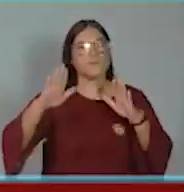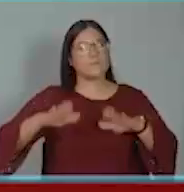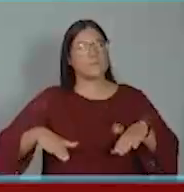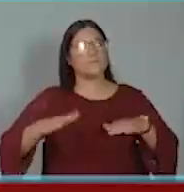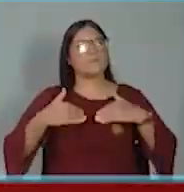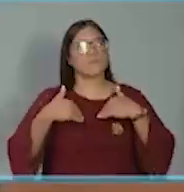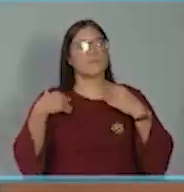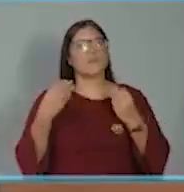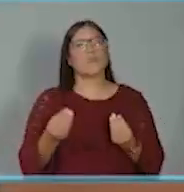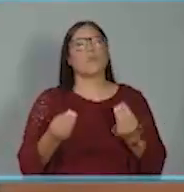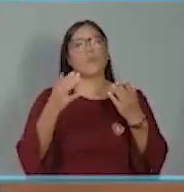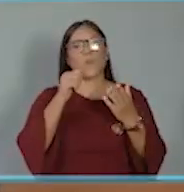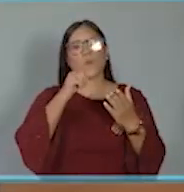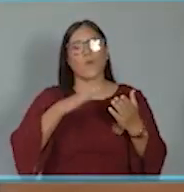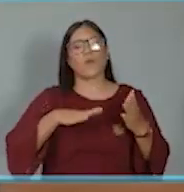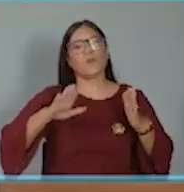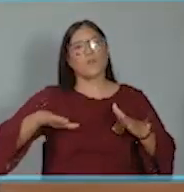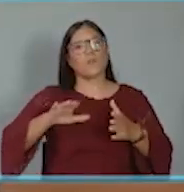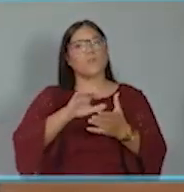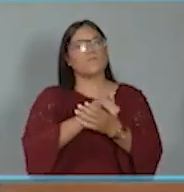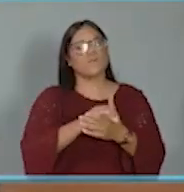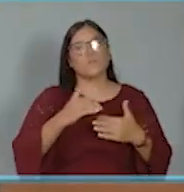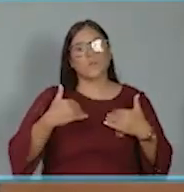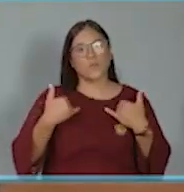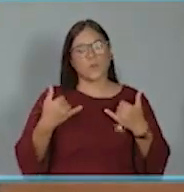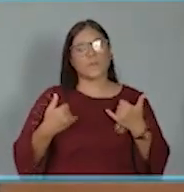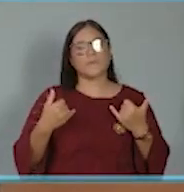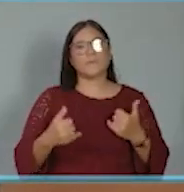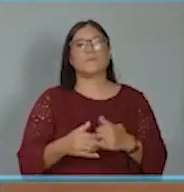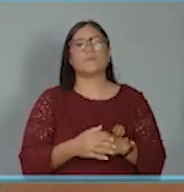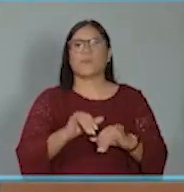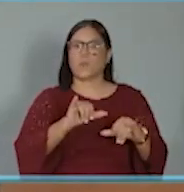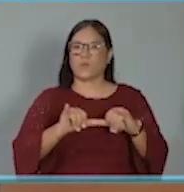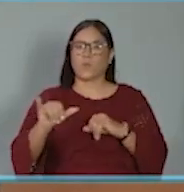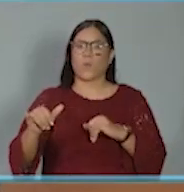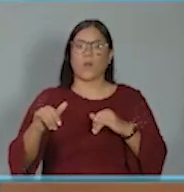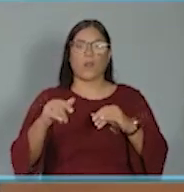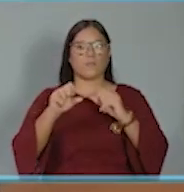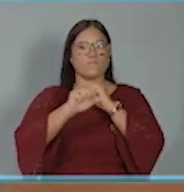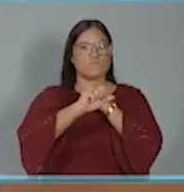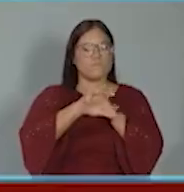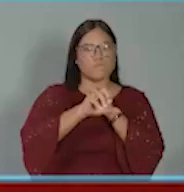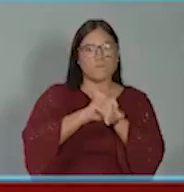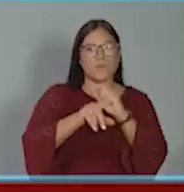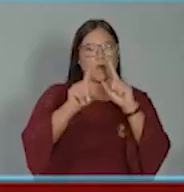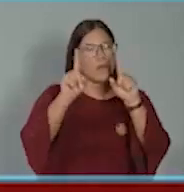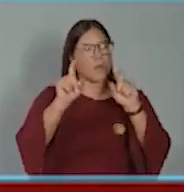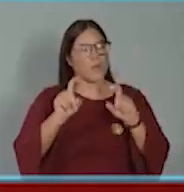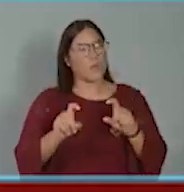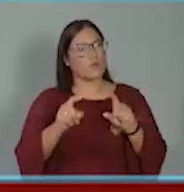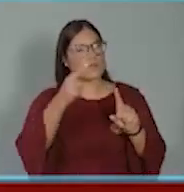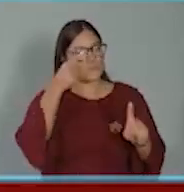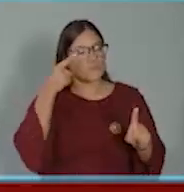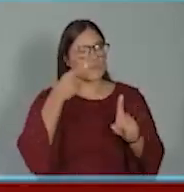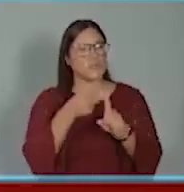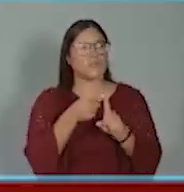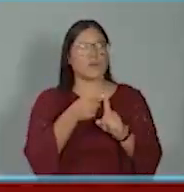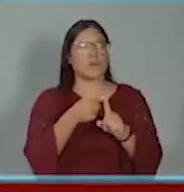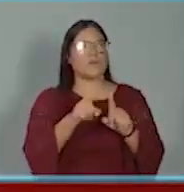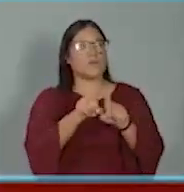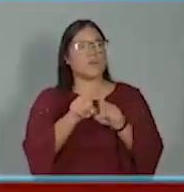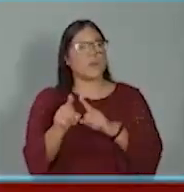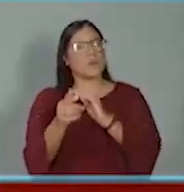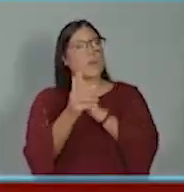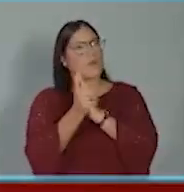Vera y mujeres Claro claro Igualmente nosotros producimos encuestas específicas pero también